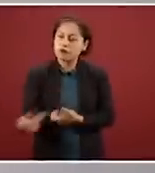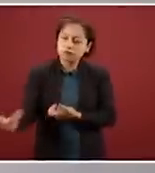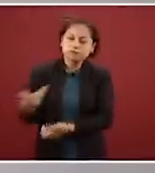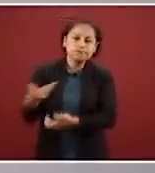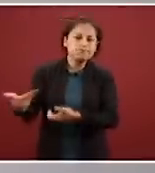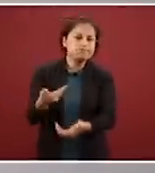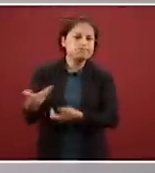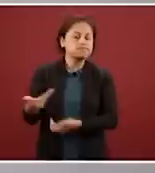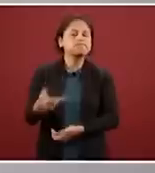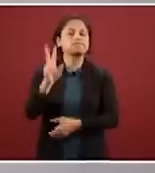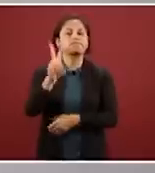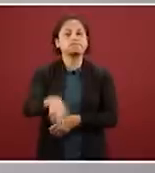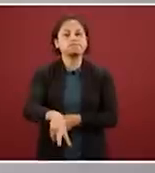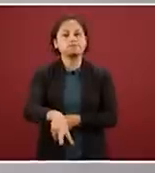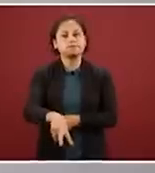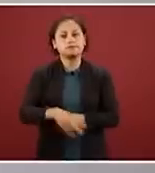que